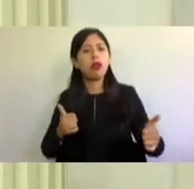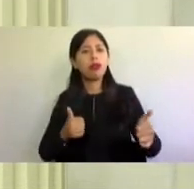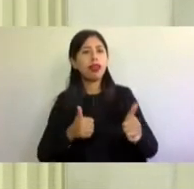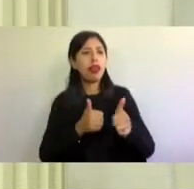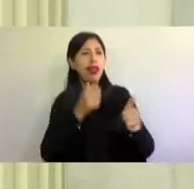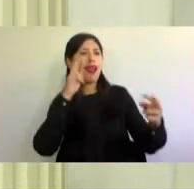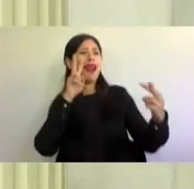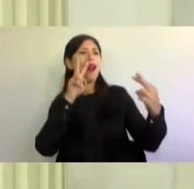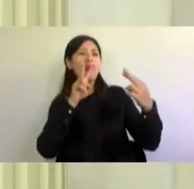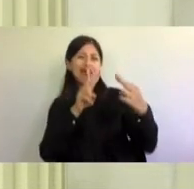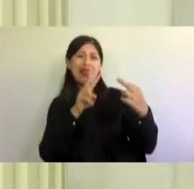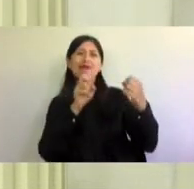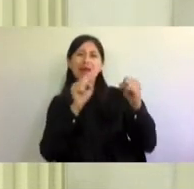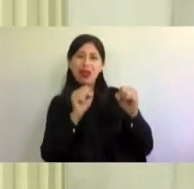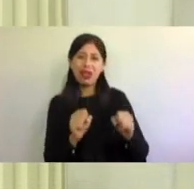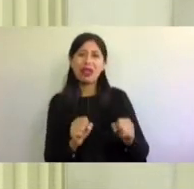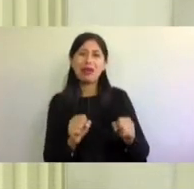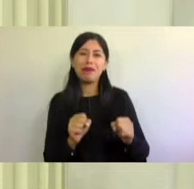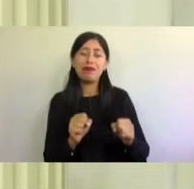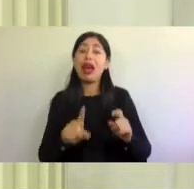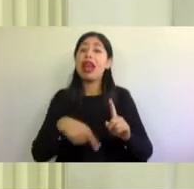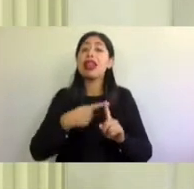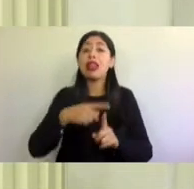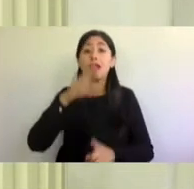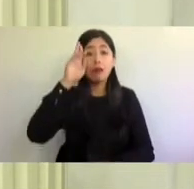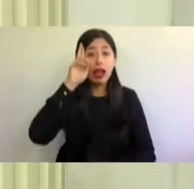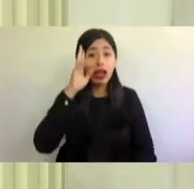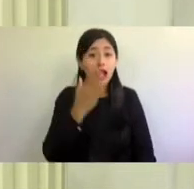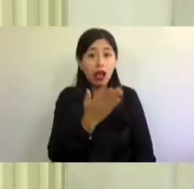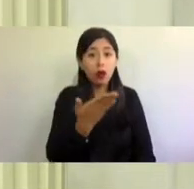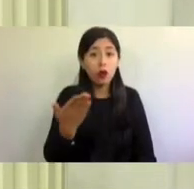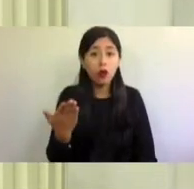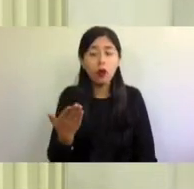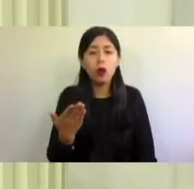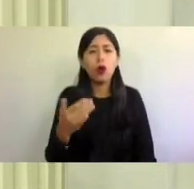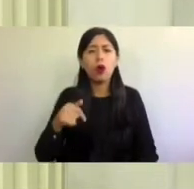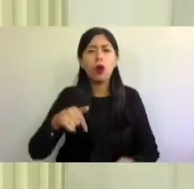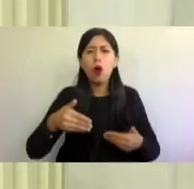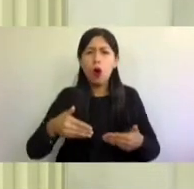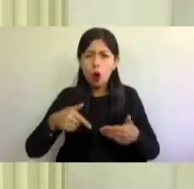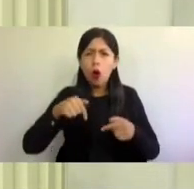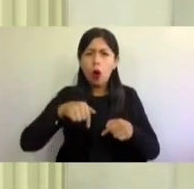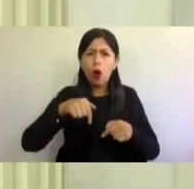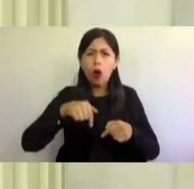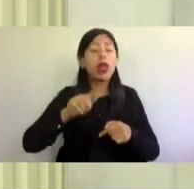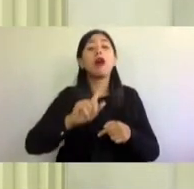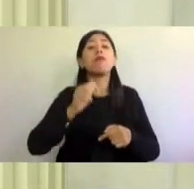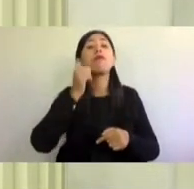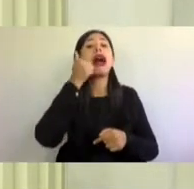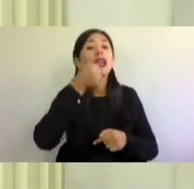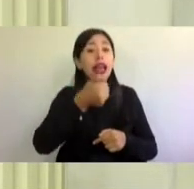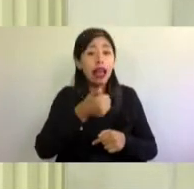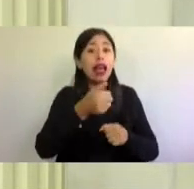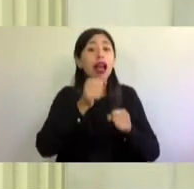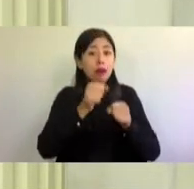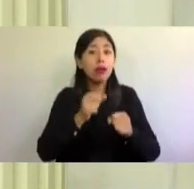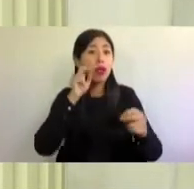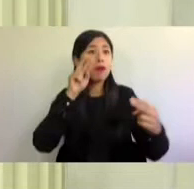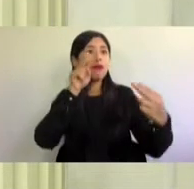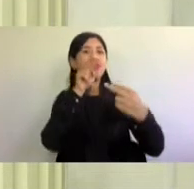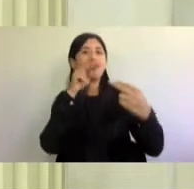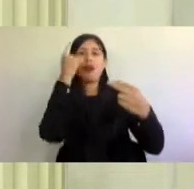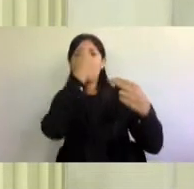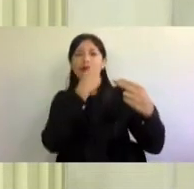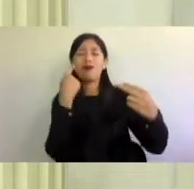y además les recuerdo que desde hoy día mañana nos vamos a poder ver las caras en los espacios públicos y